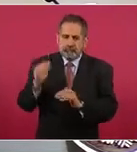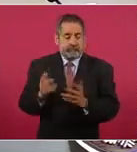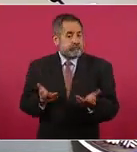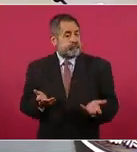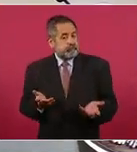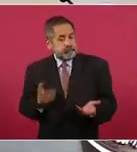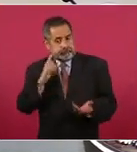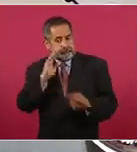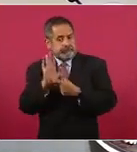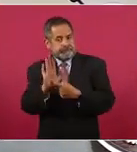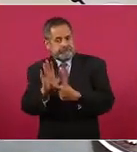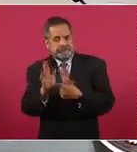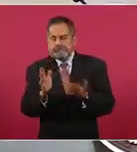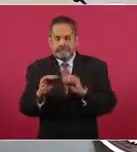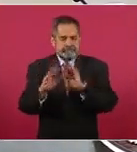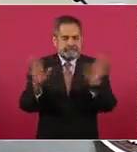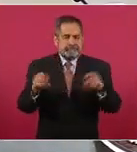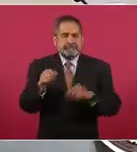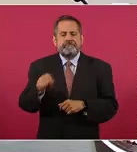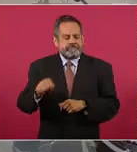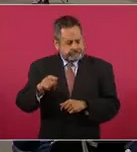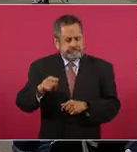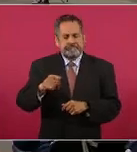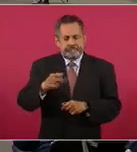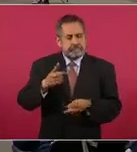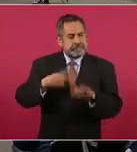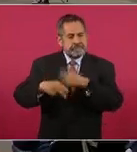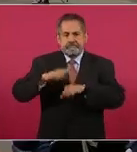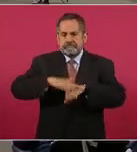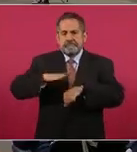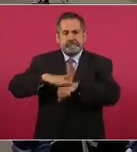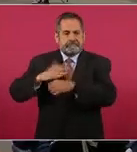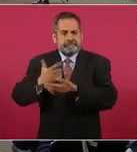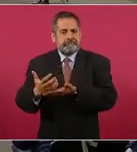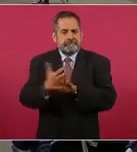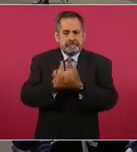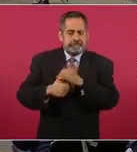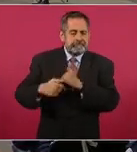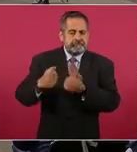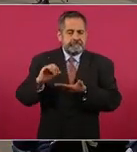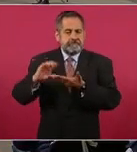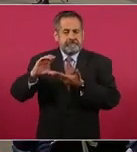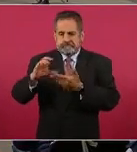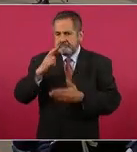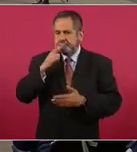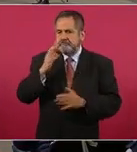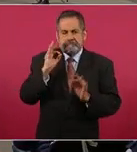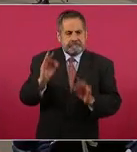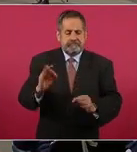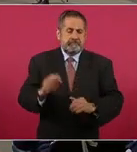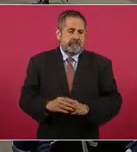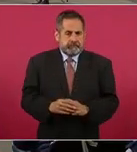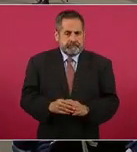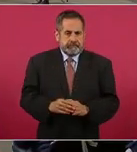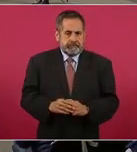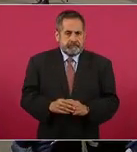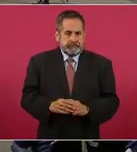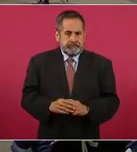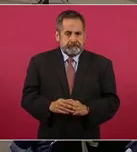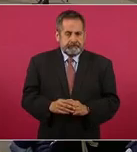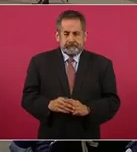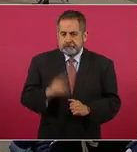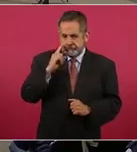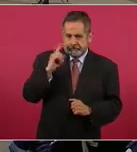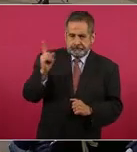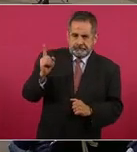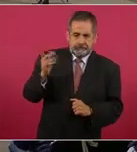es un reflejo de la reactivación económica. La siguiente, por favor. Ahora